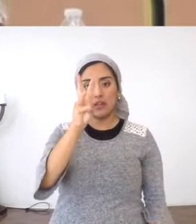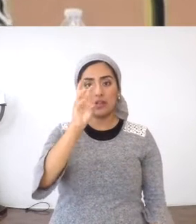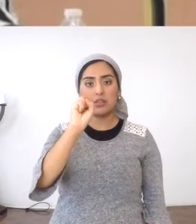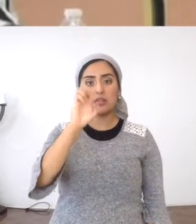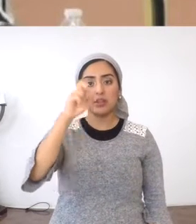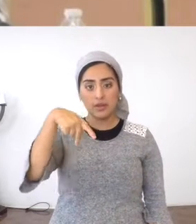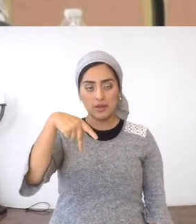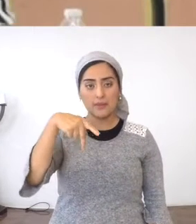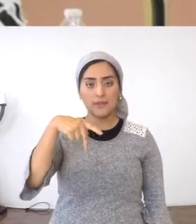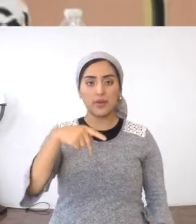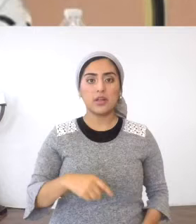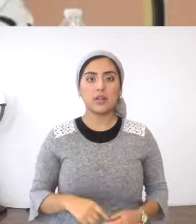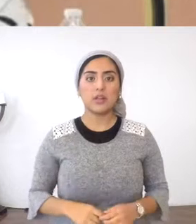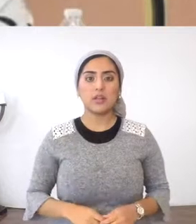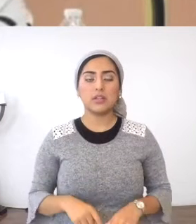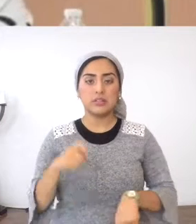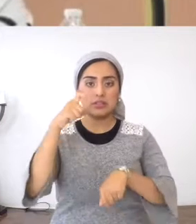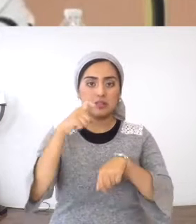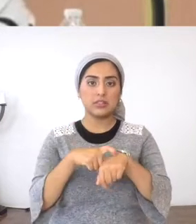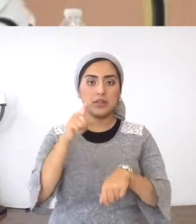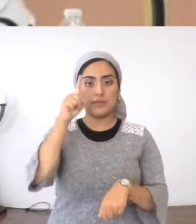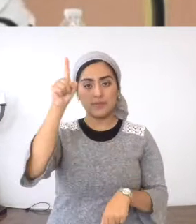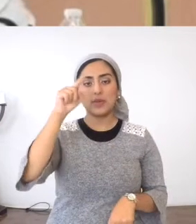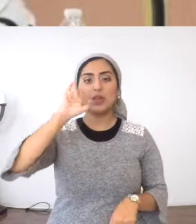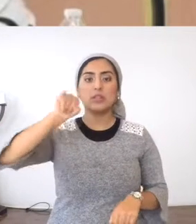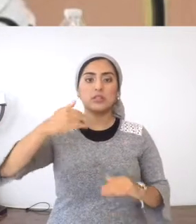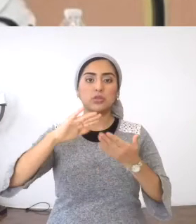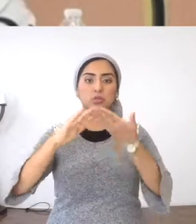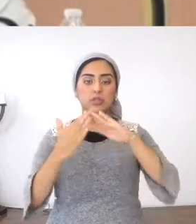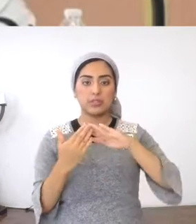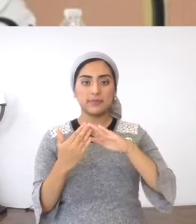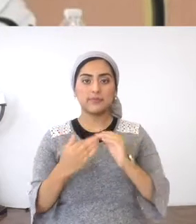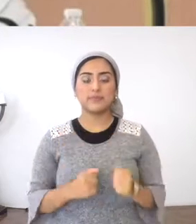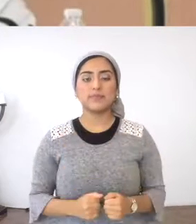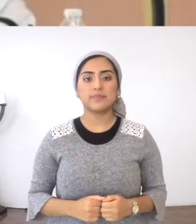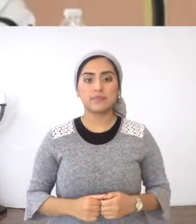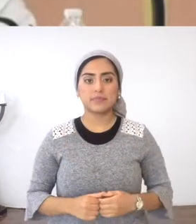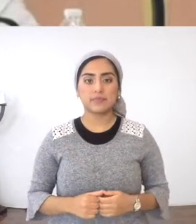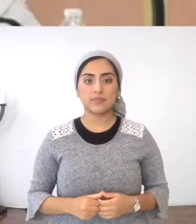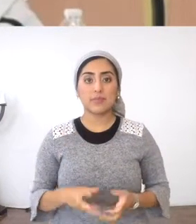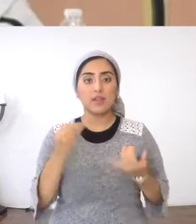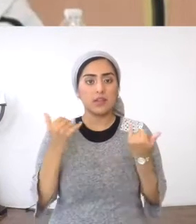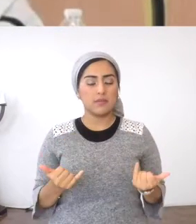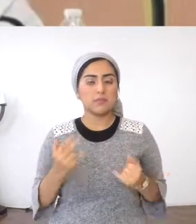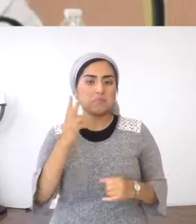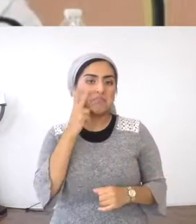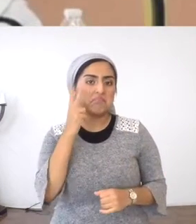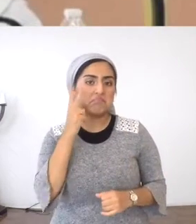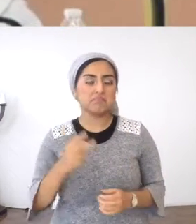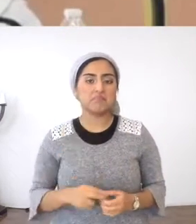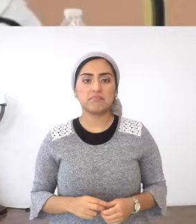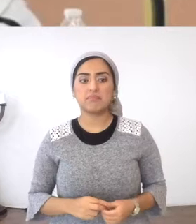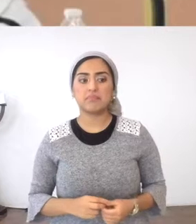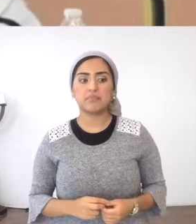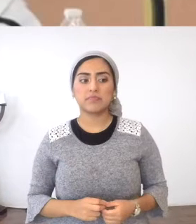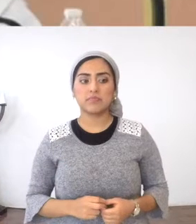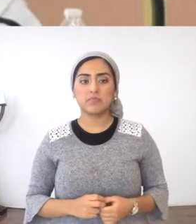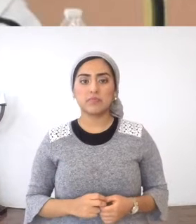jueves Veintiséis De septiembre Hora central De Jerusalén Entonces A ver